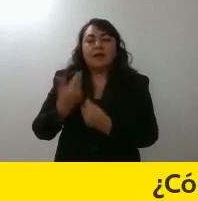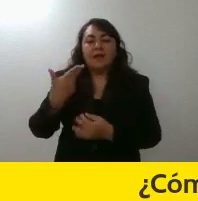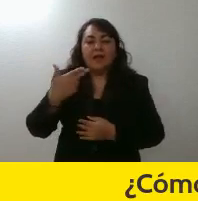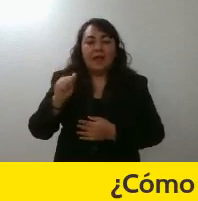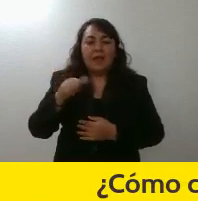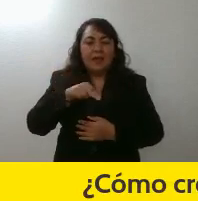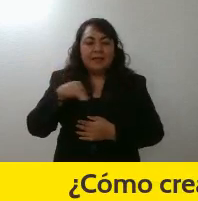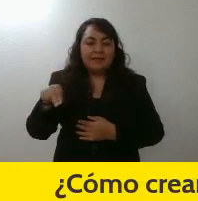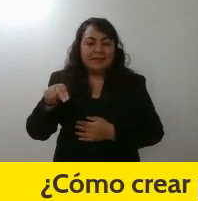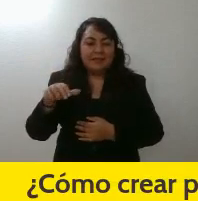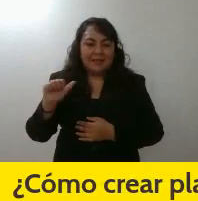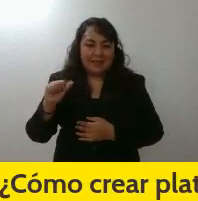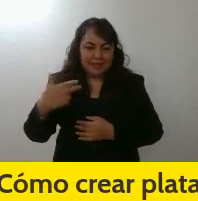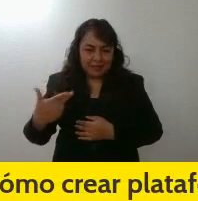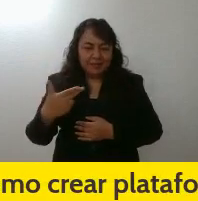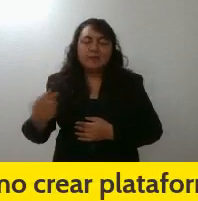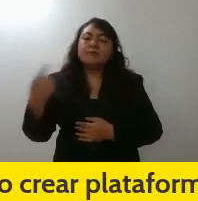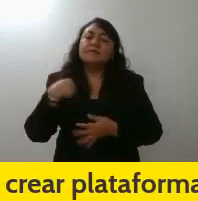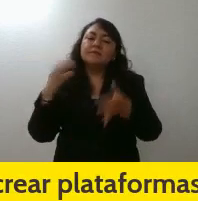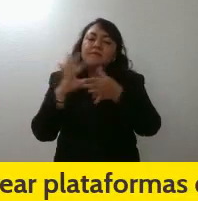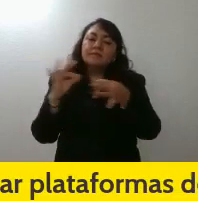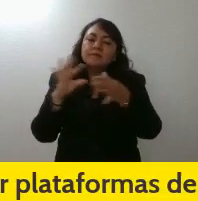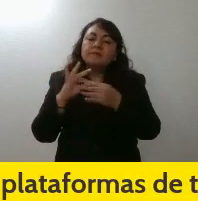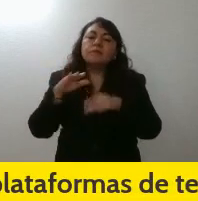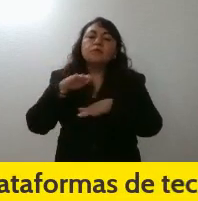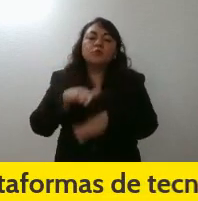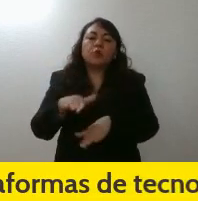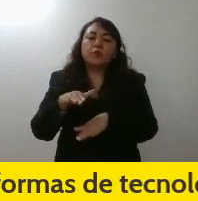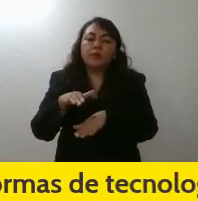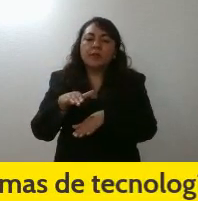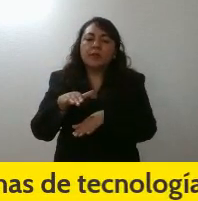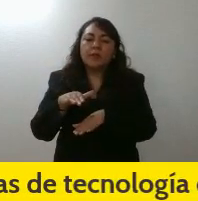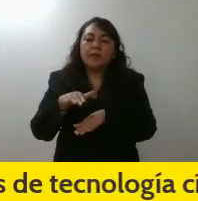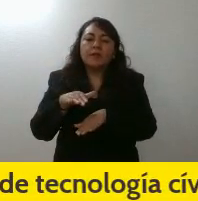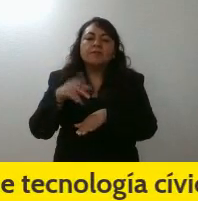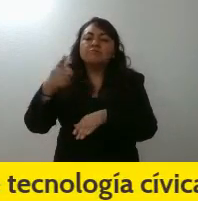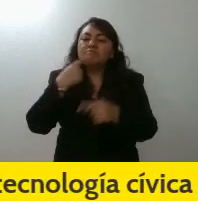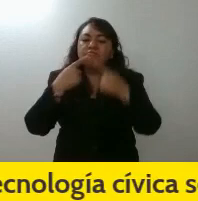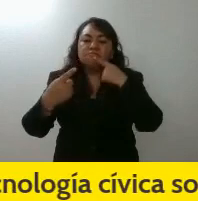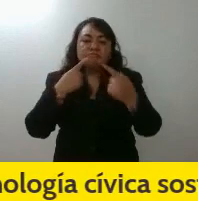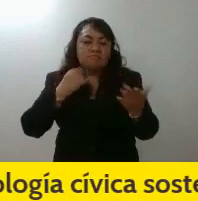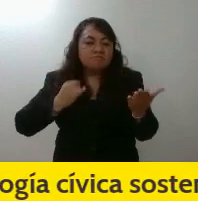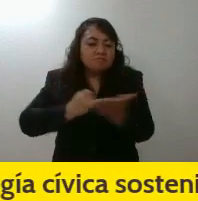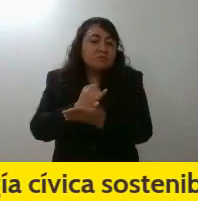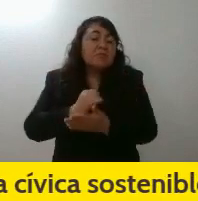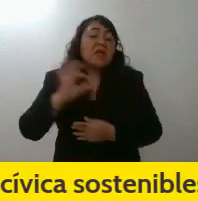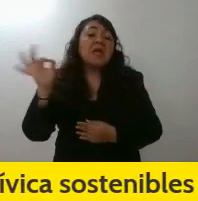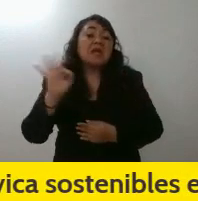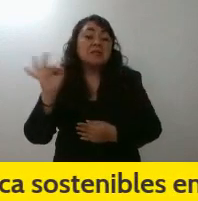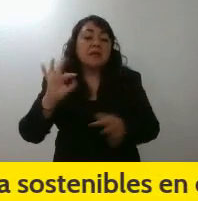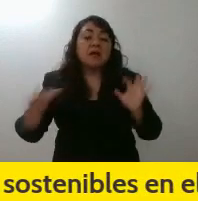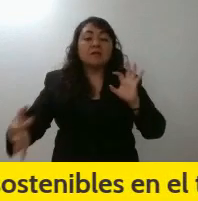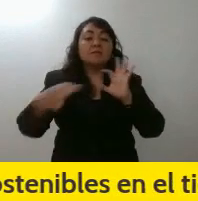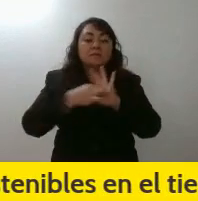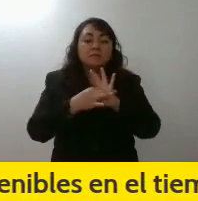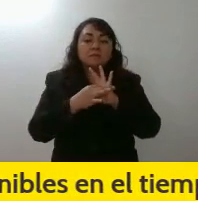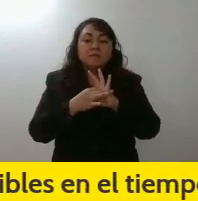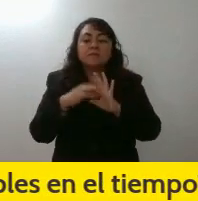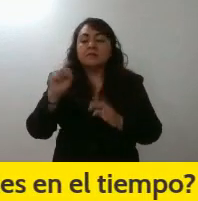Hanna. Para que nos cuente un poco acerca de algunas decisiones técnicas, quizá vinculadas al stack